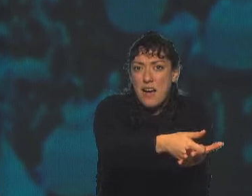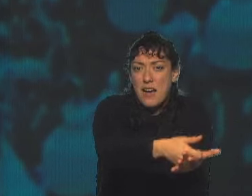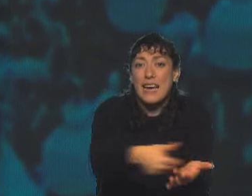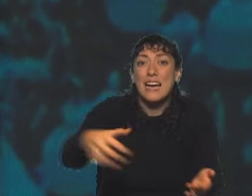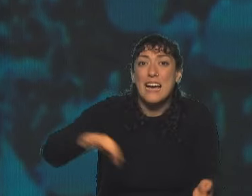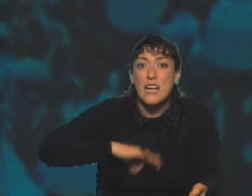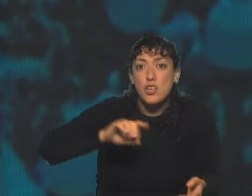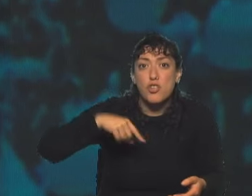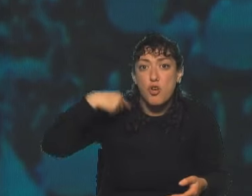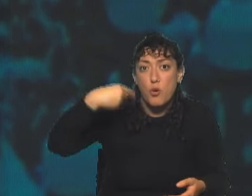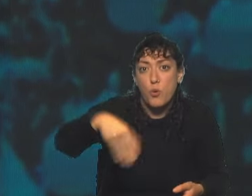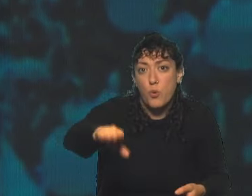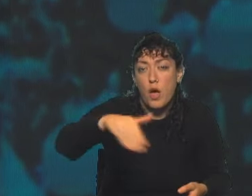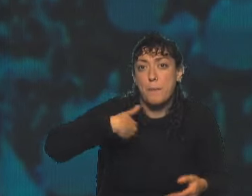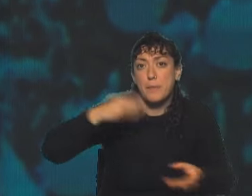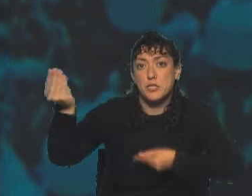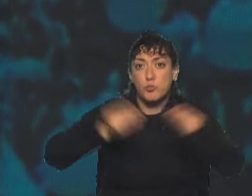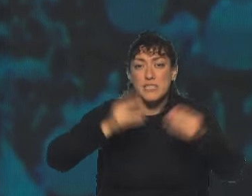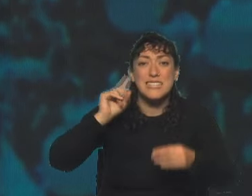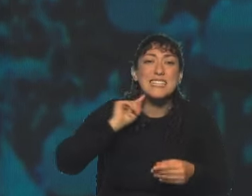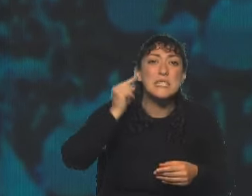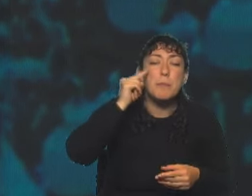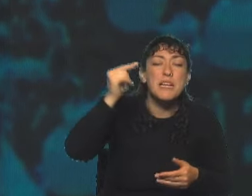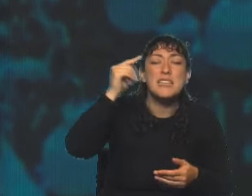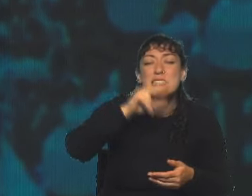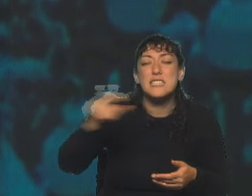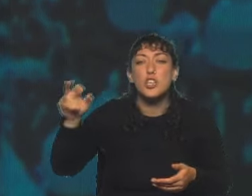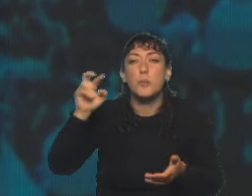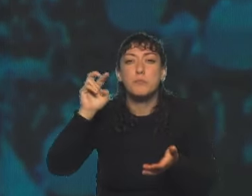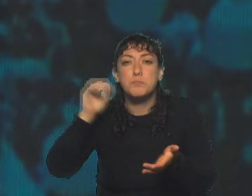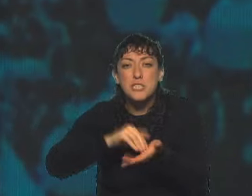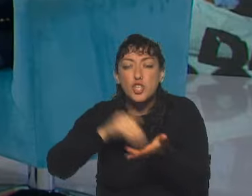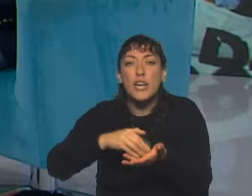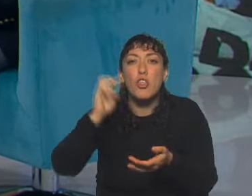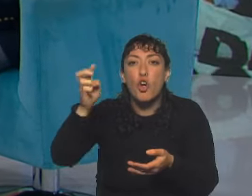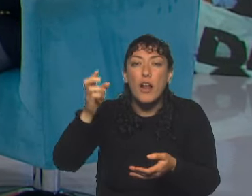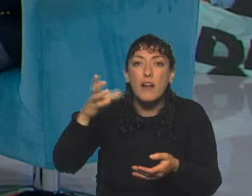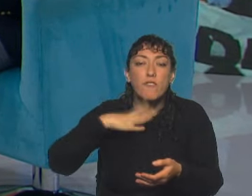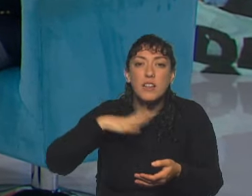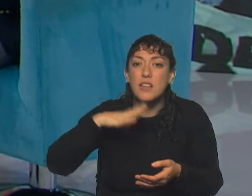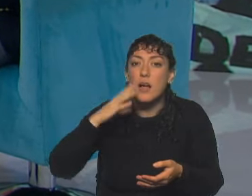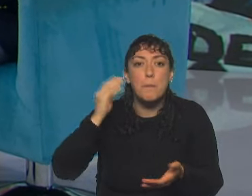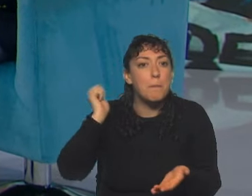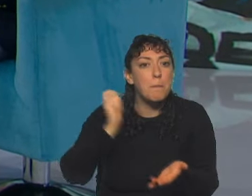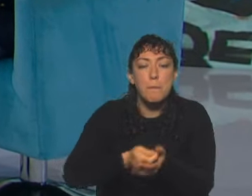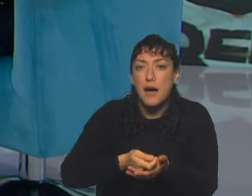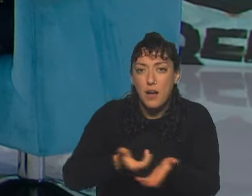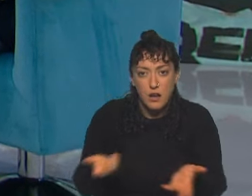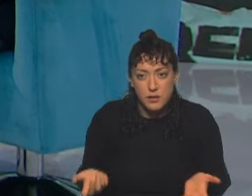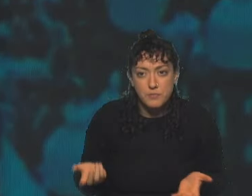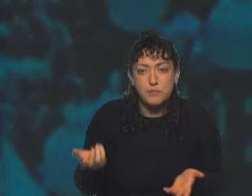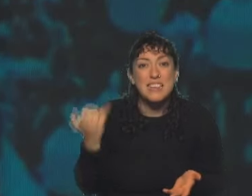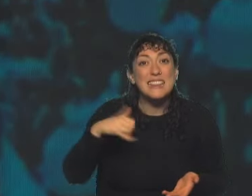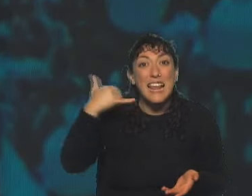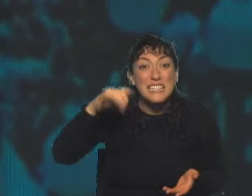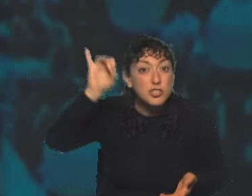que viene ahora, hay 13.300 millones de dólares de intereses a pagar. ¿De intereses? De intereses.